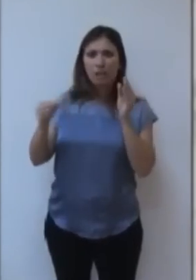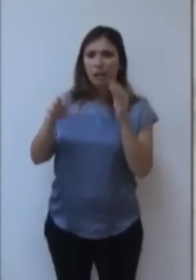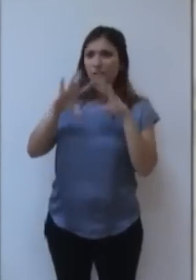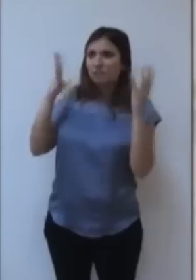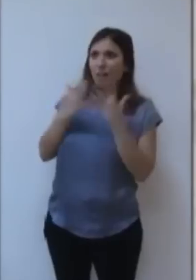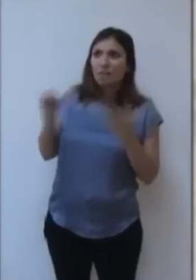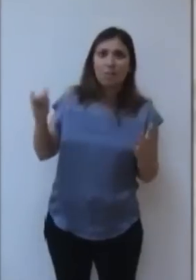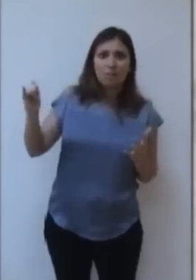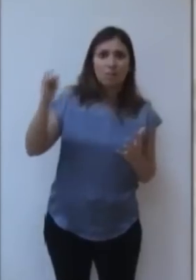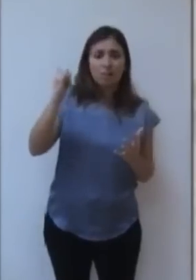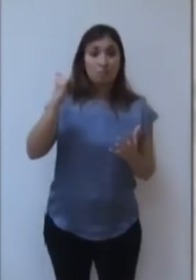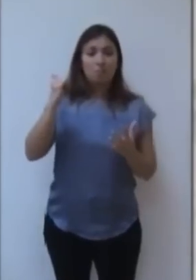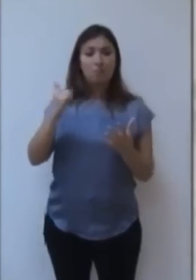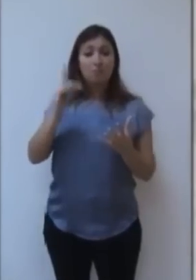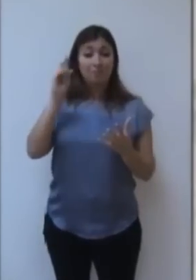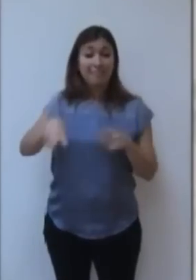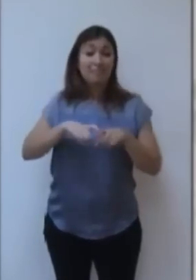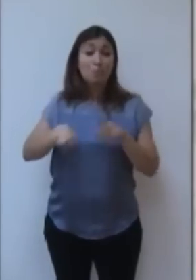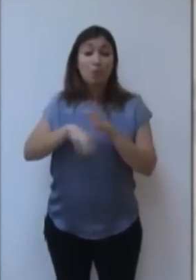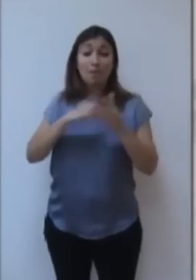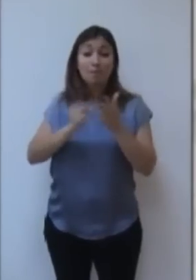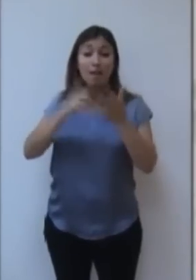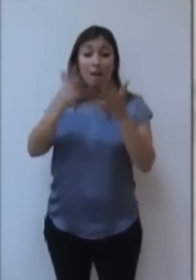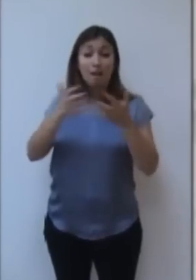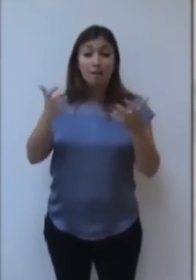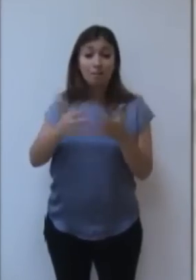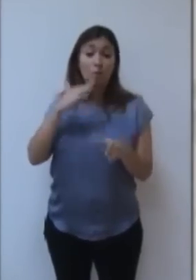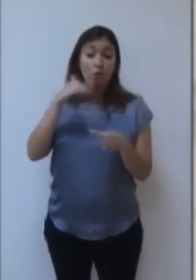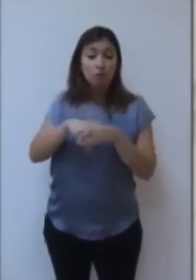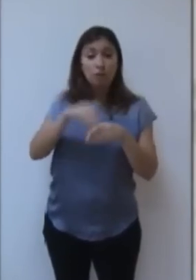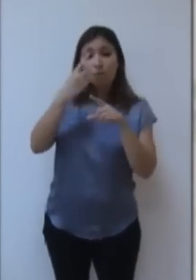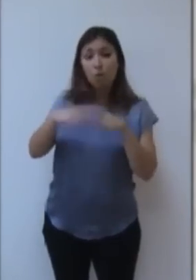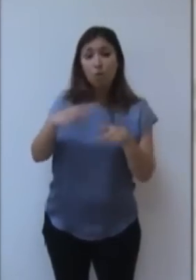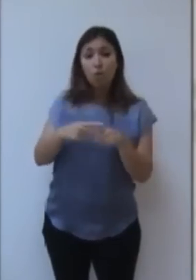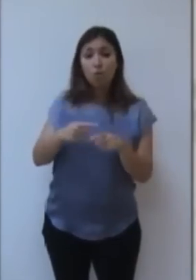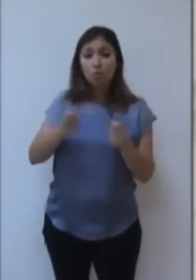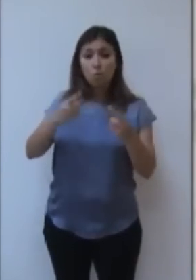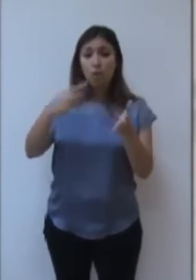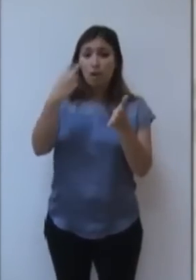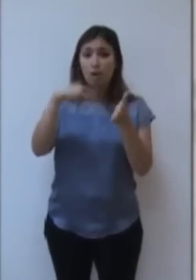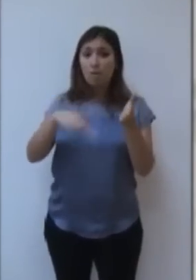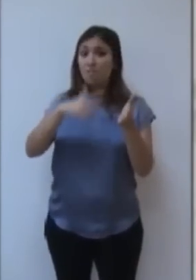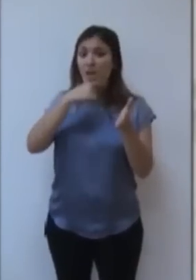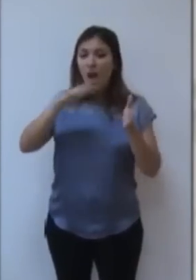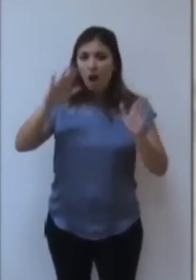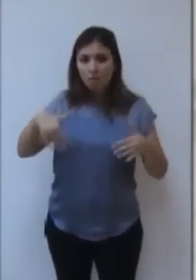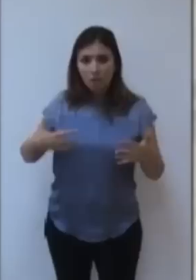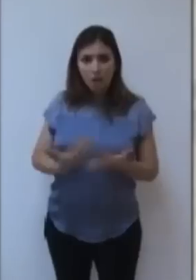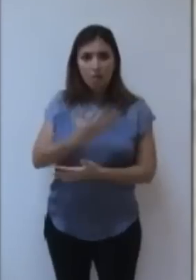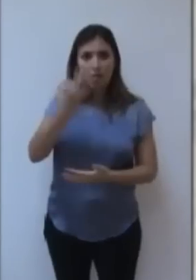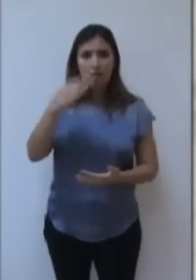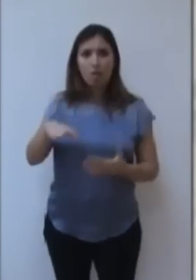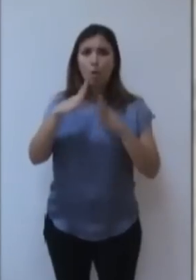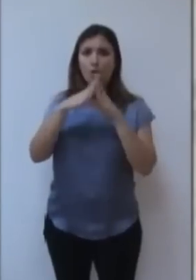ahora resulta que como es un documento legal, que es lo que es, y dice lo que tiene que decir y lo dice fácil, pues te encuentras que en